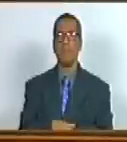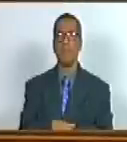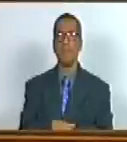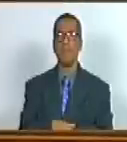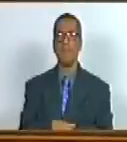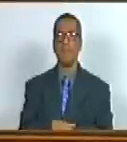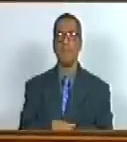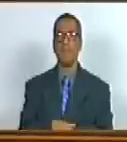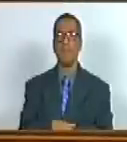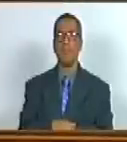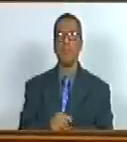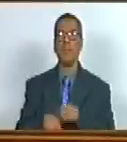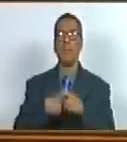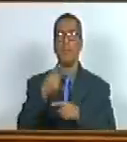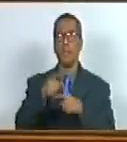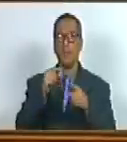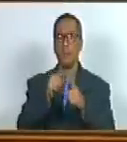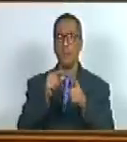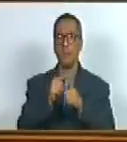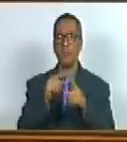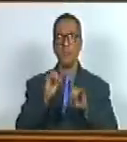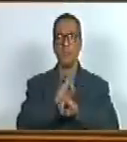nadie más se va a cerrar